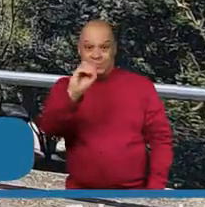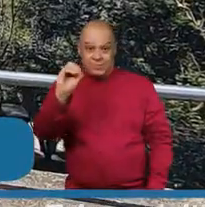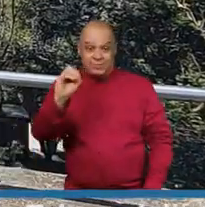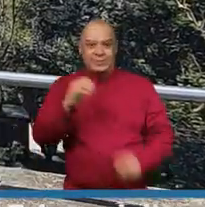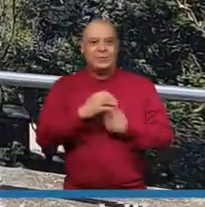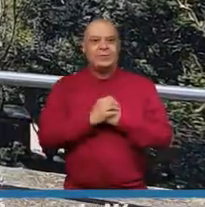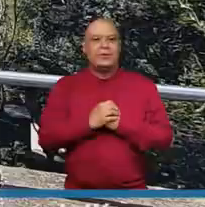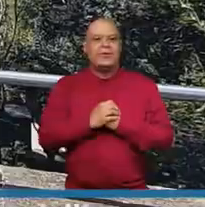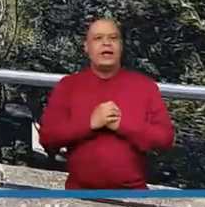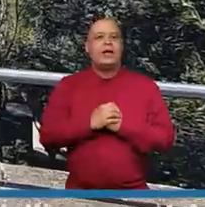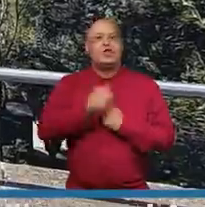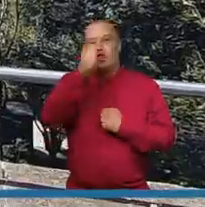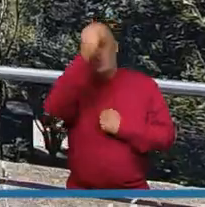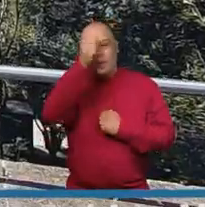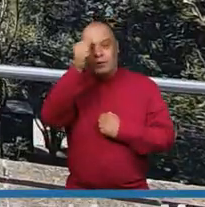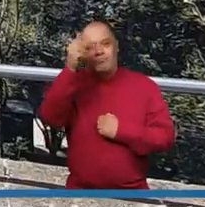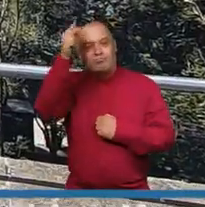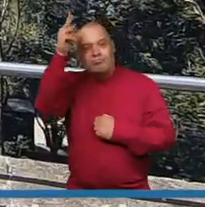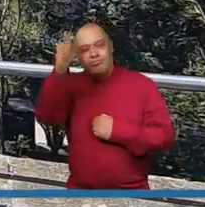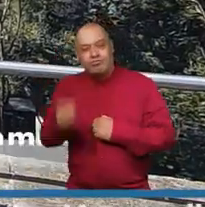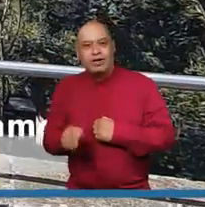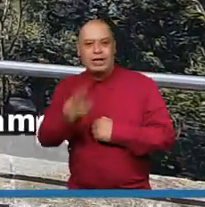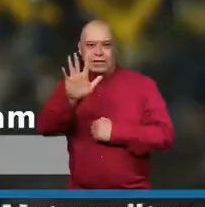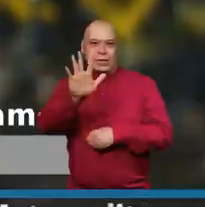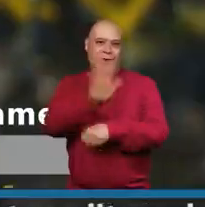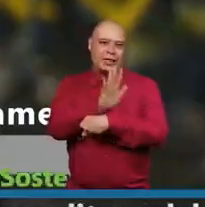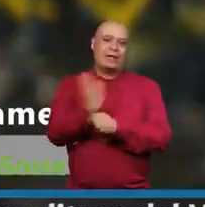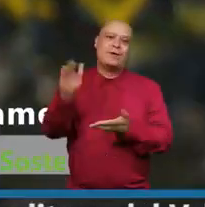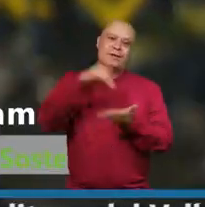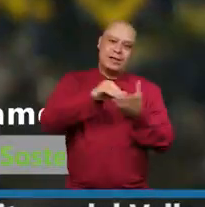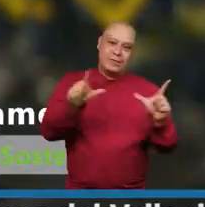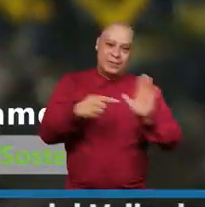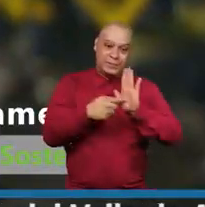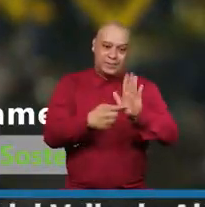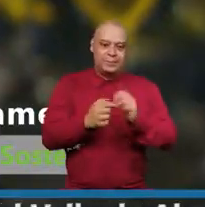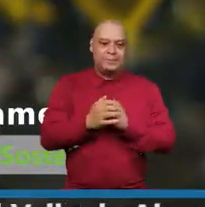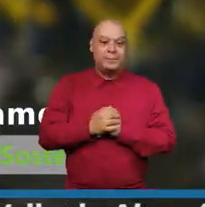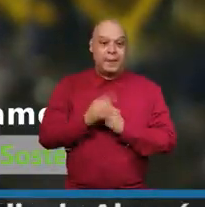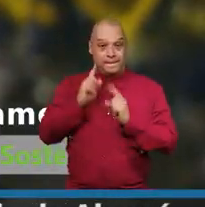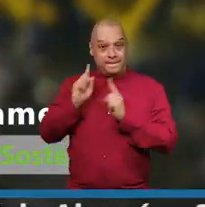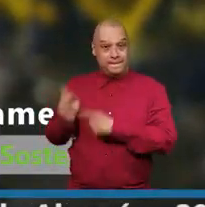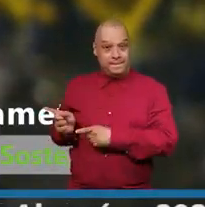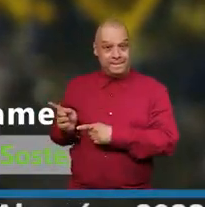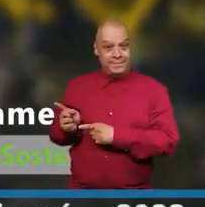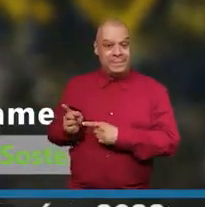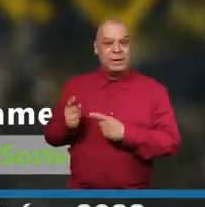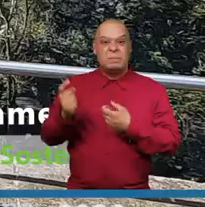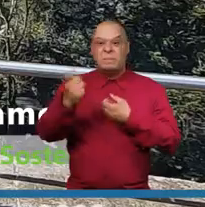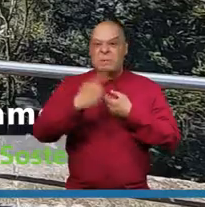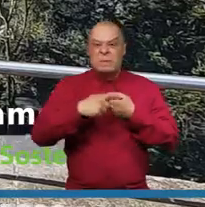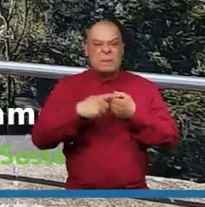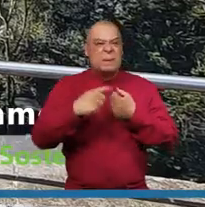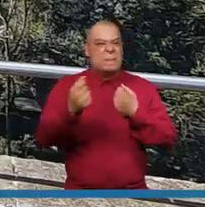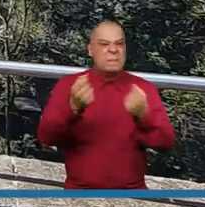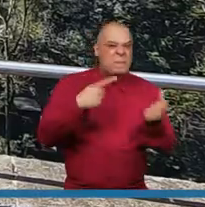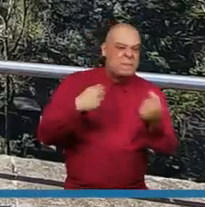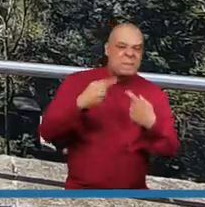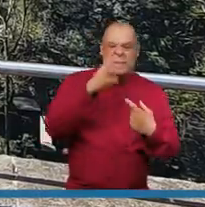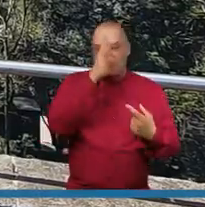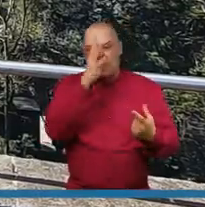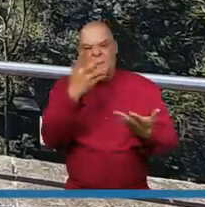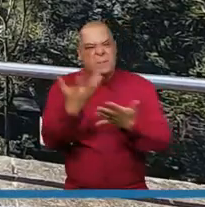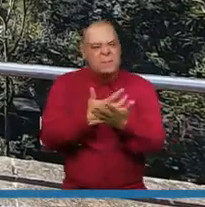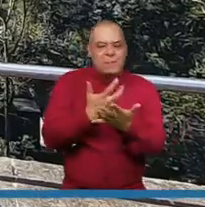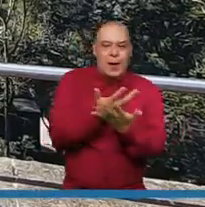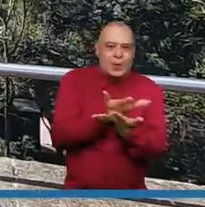noche y la repetición todos los domingos a las 5 de la tarde. Nuestras redes sociales, @areametropol, están disponibles para que ustedes realicen